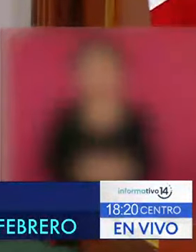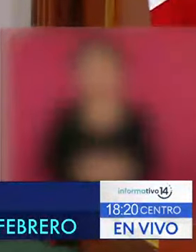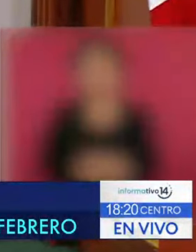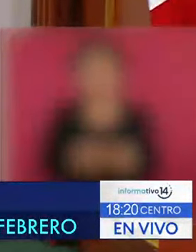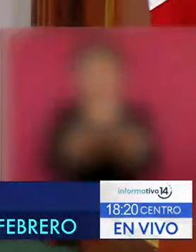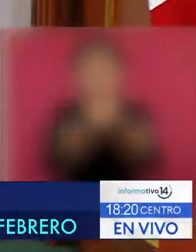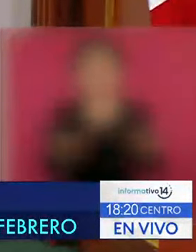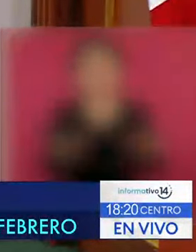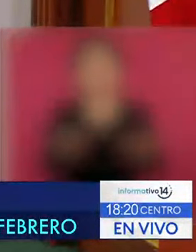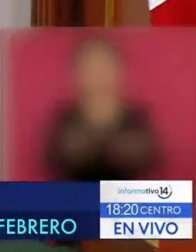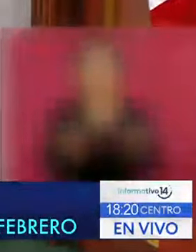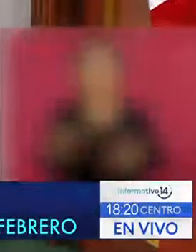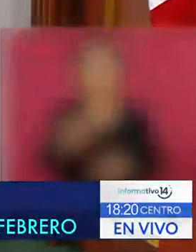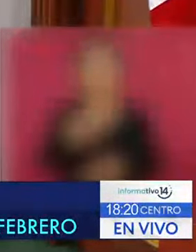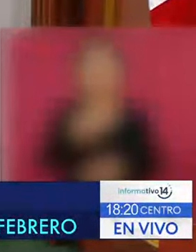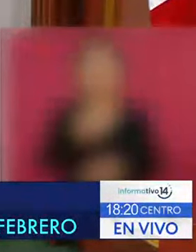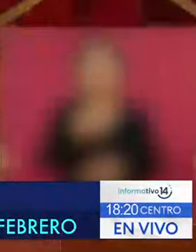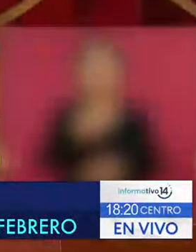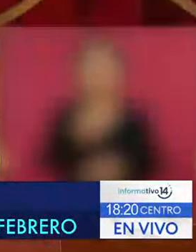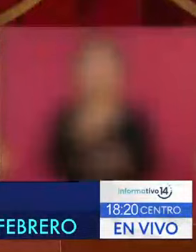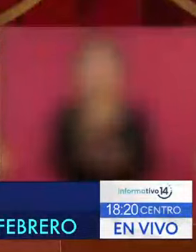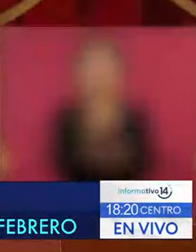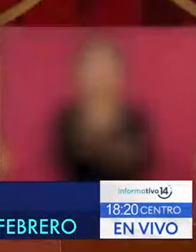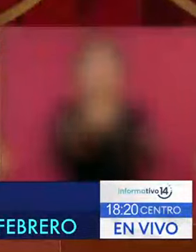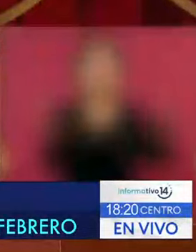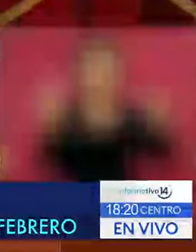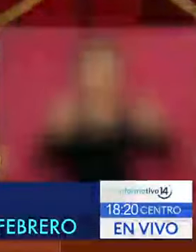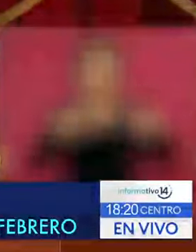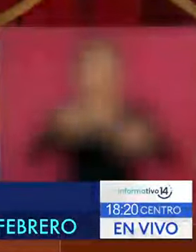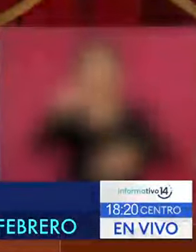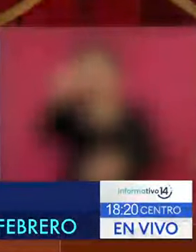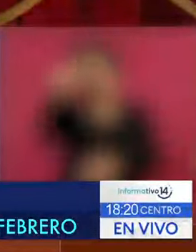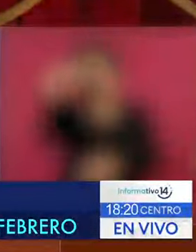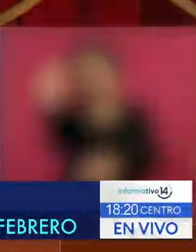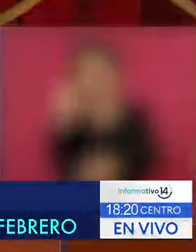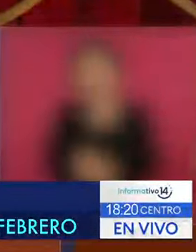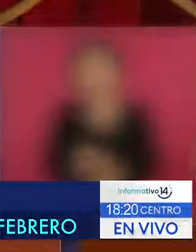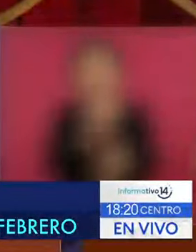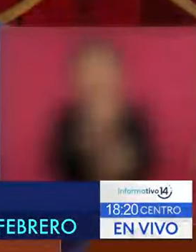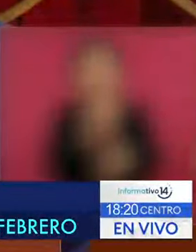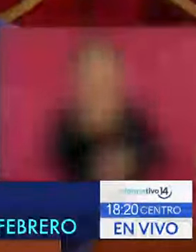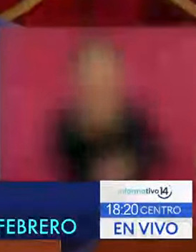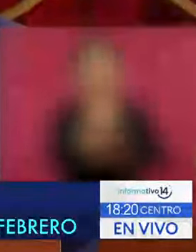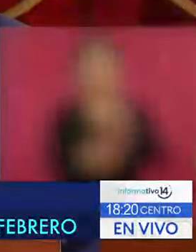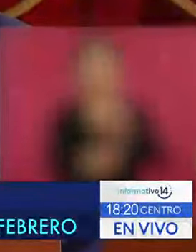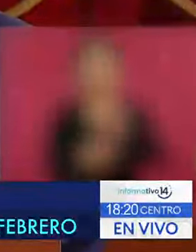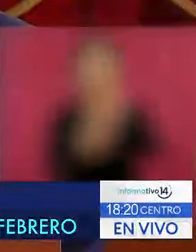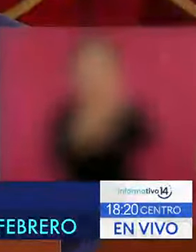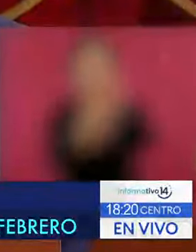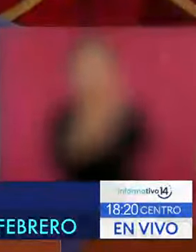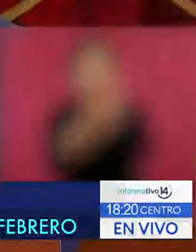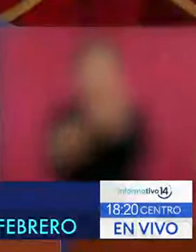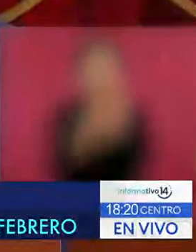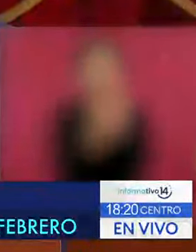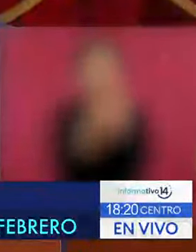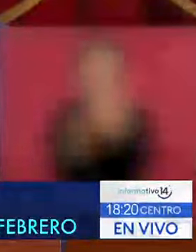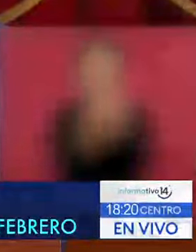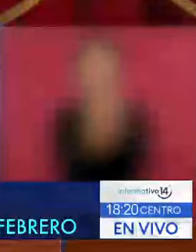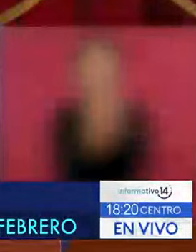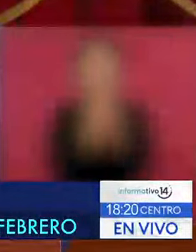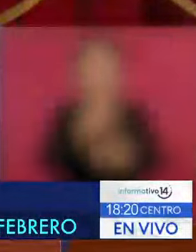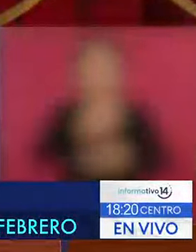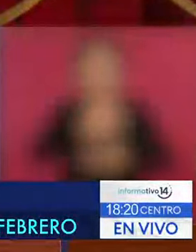cuando el mandatario encabezó la ceremonia de presentación de la iniciativa de reforma a la Constitución en el recinto parlamentario de Palacio